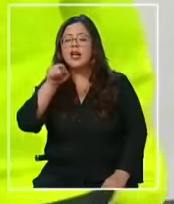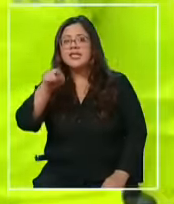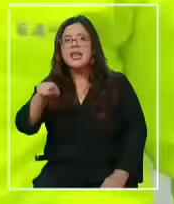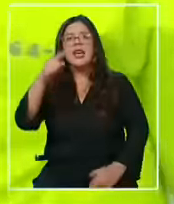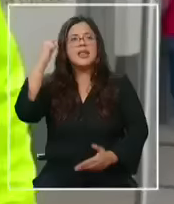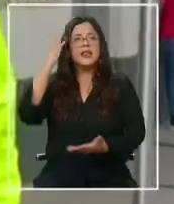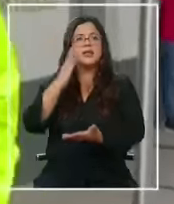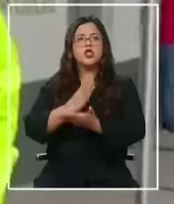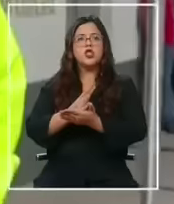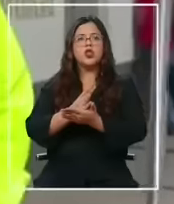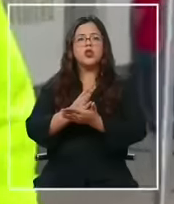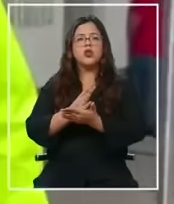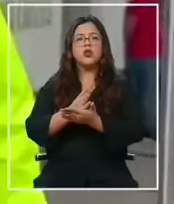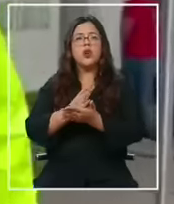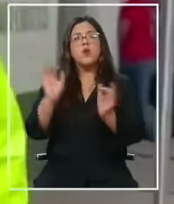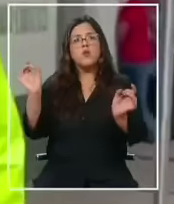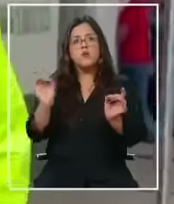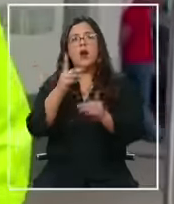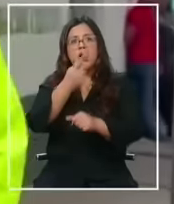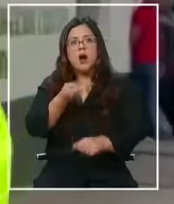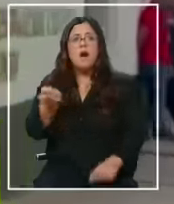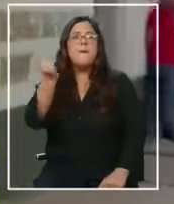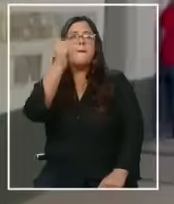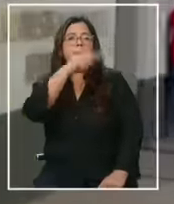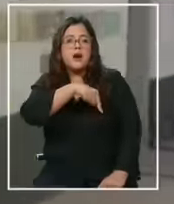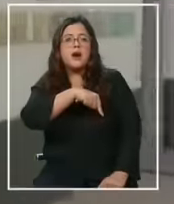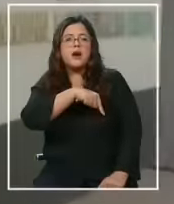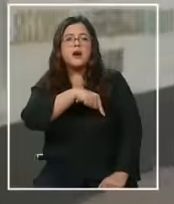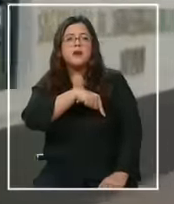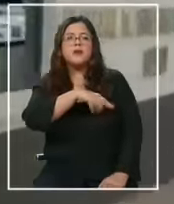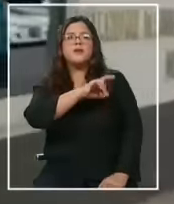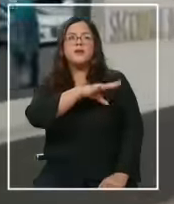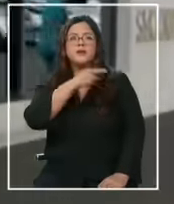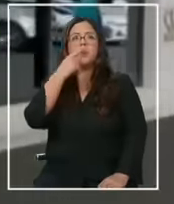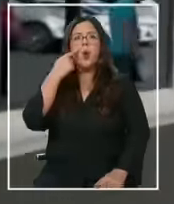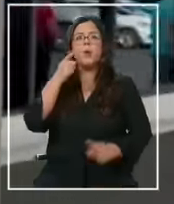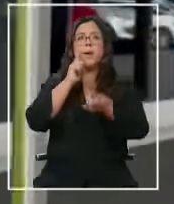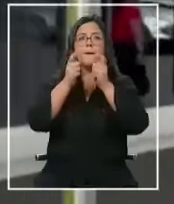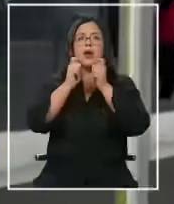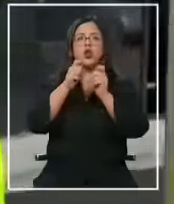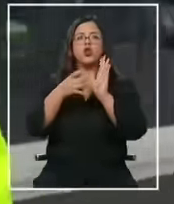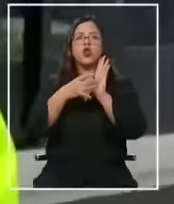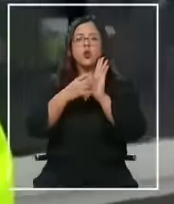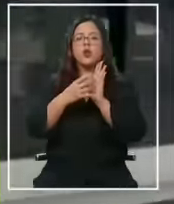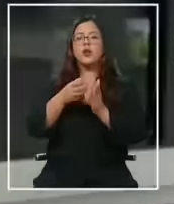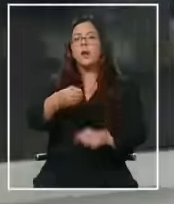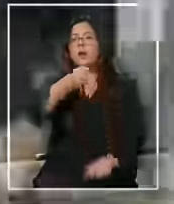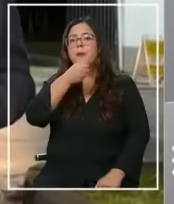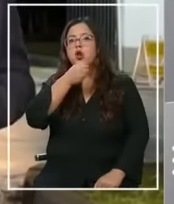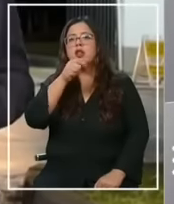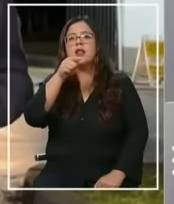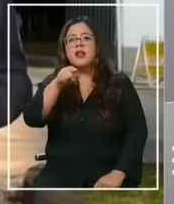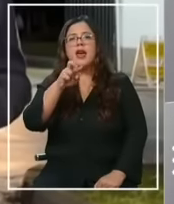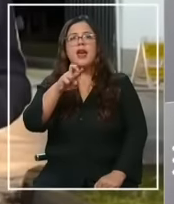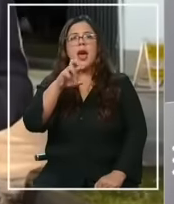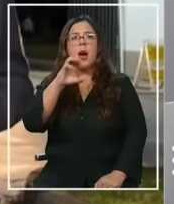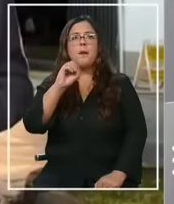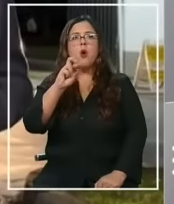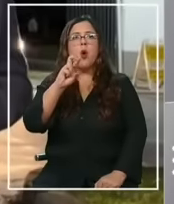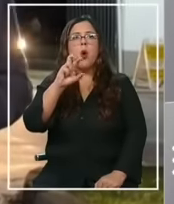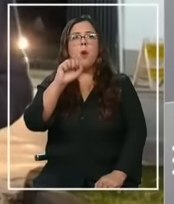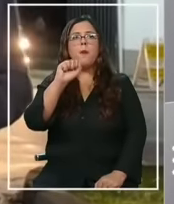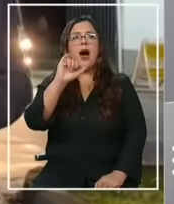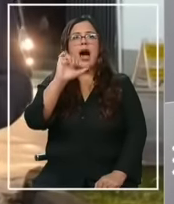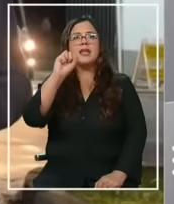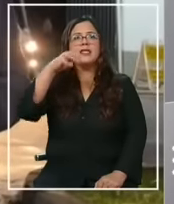su destino. La extradición muy seguramente será el paso a seguir para este peligroso delincuente. Fernando Rojas, entonces, desde Popayán, en